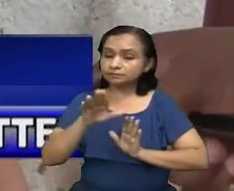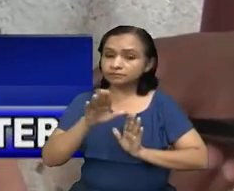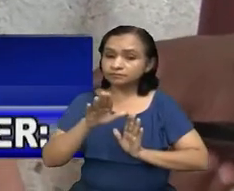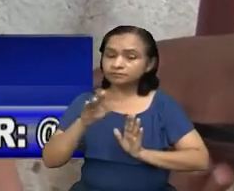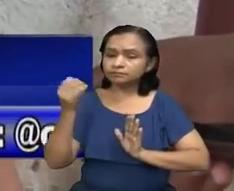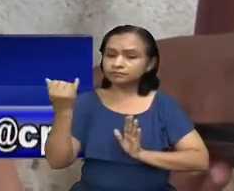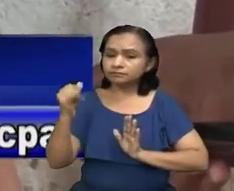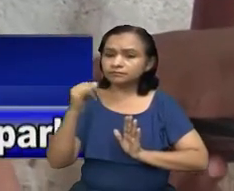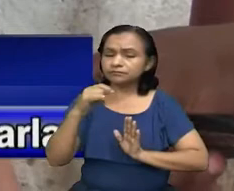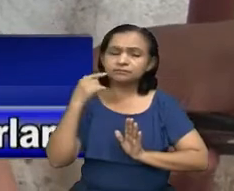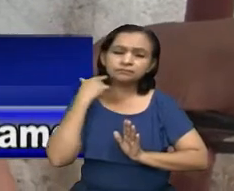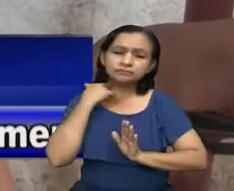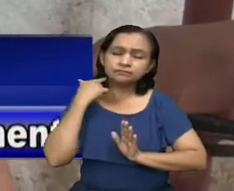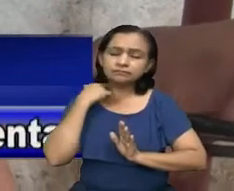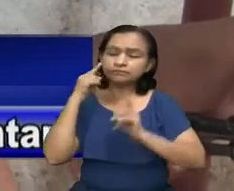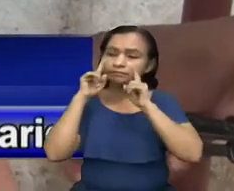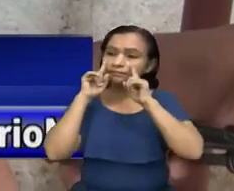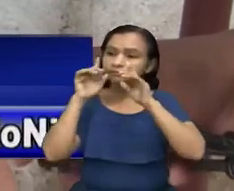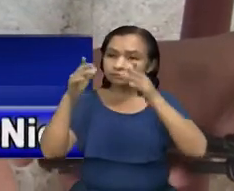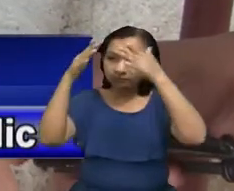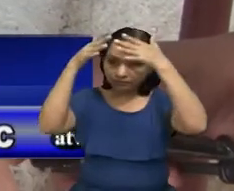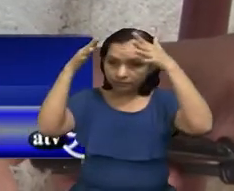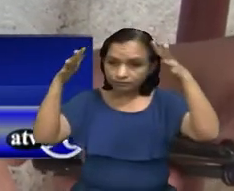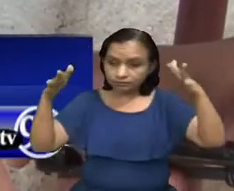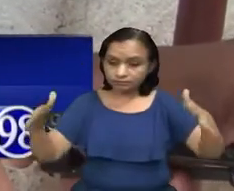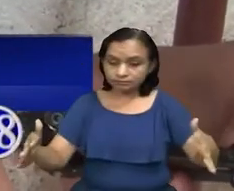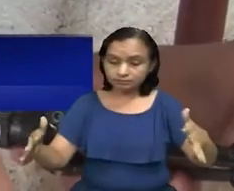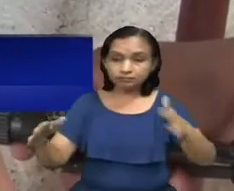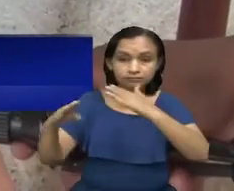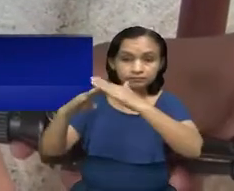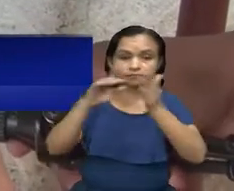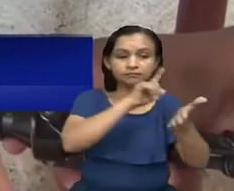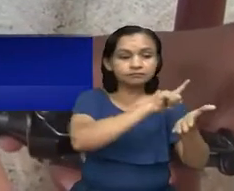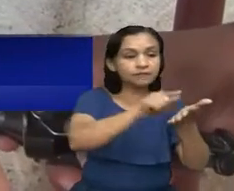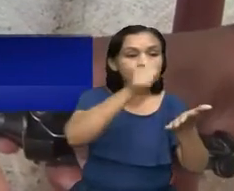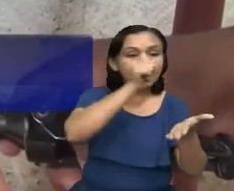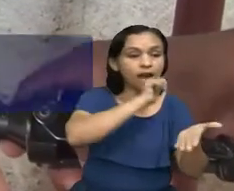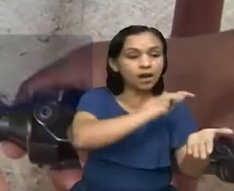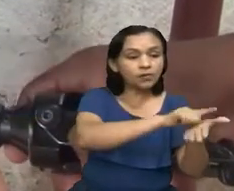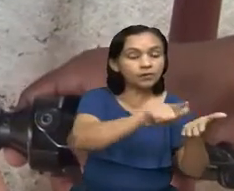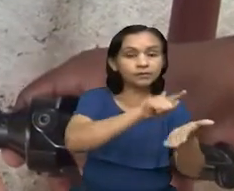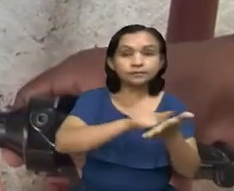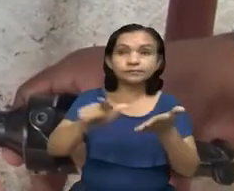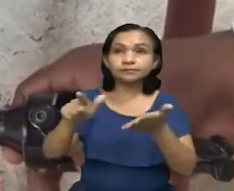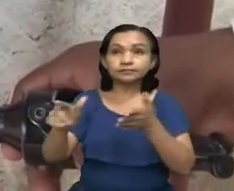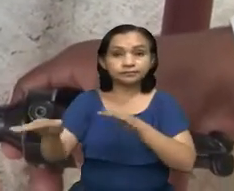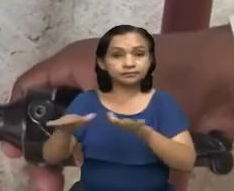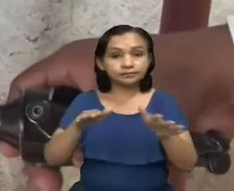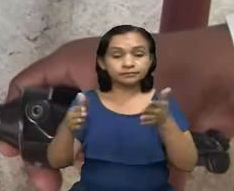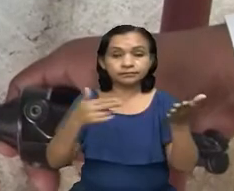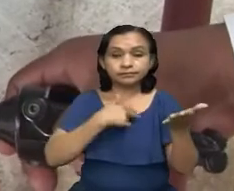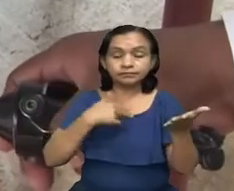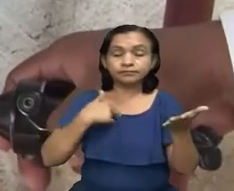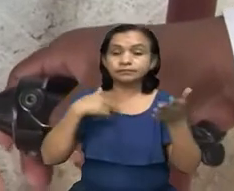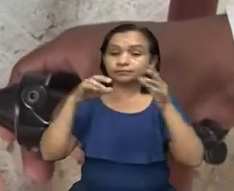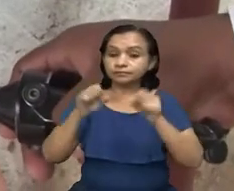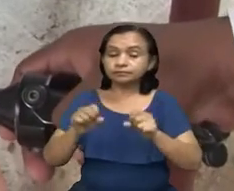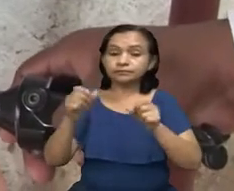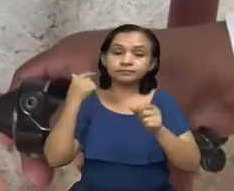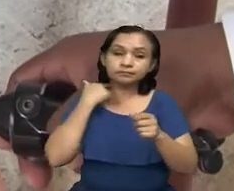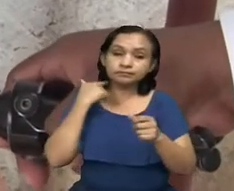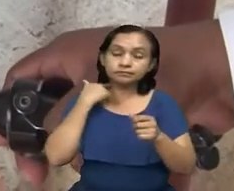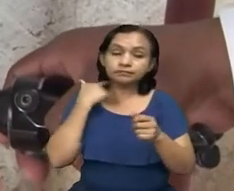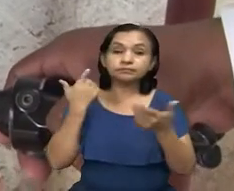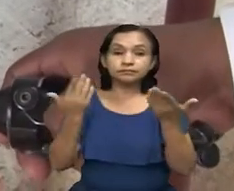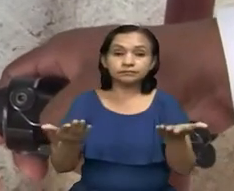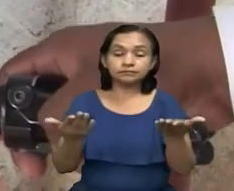Sí, claro, siempre estamos protegidos, limpiando todo donde hay agua que no sea que para ocuparla.